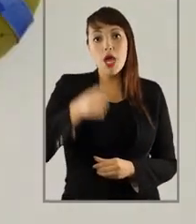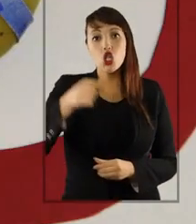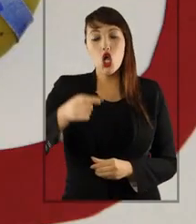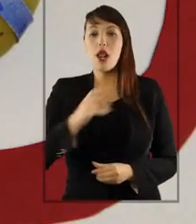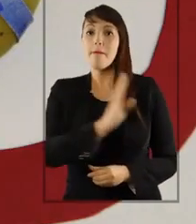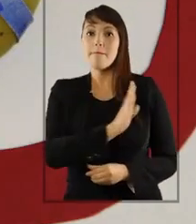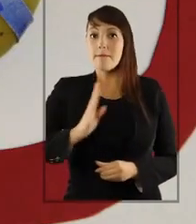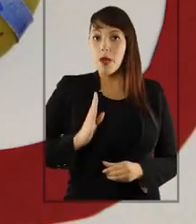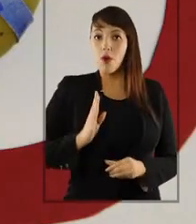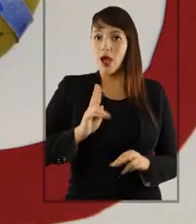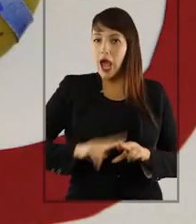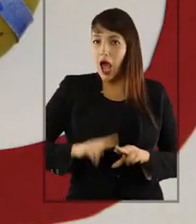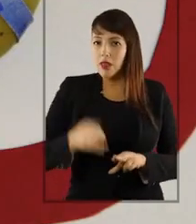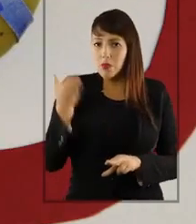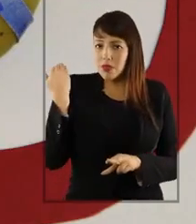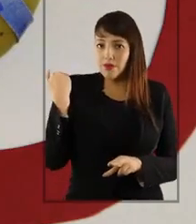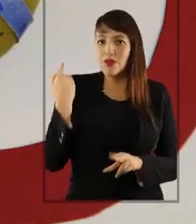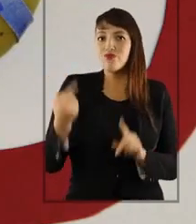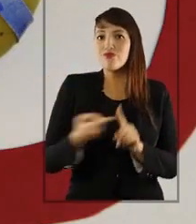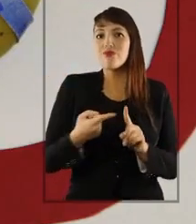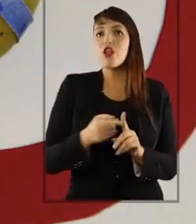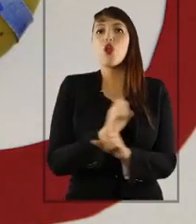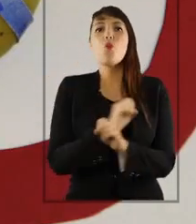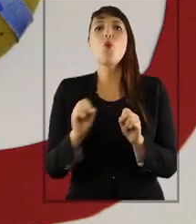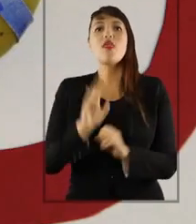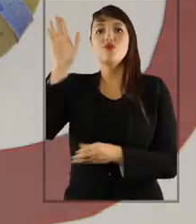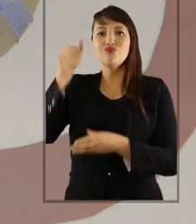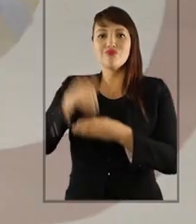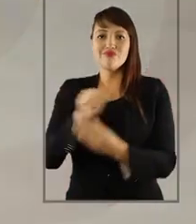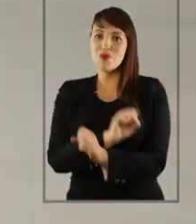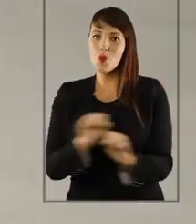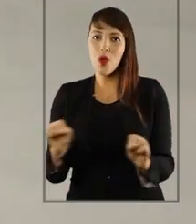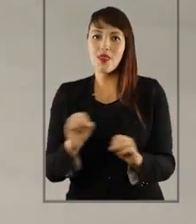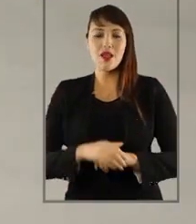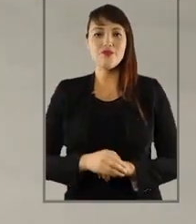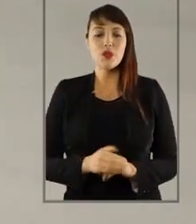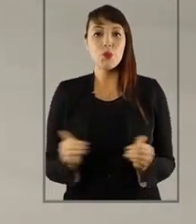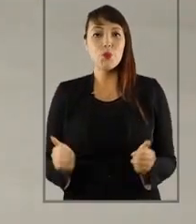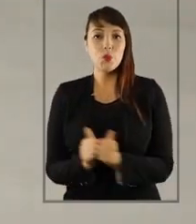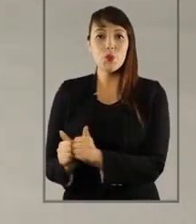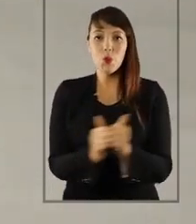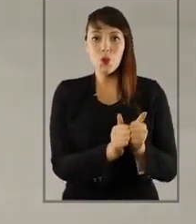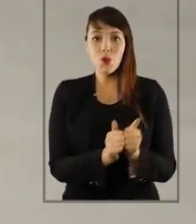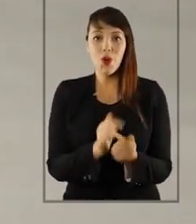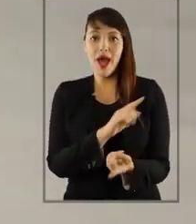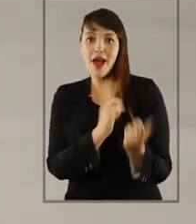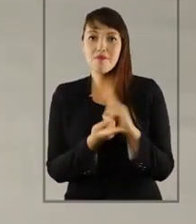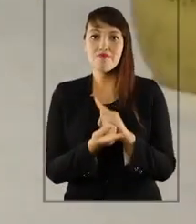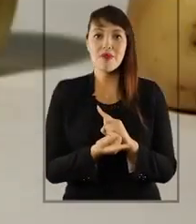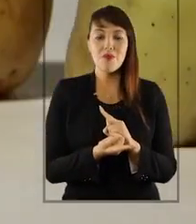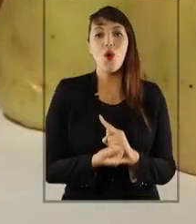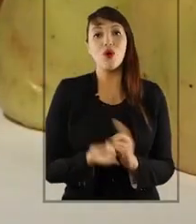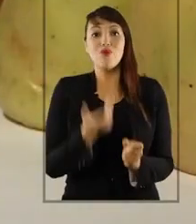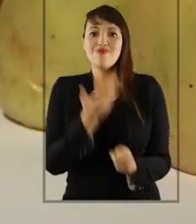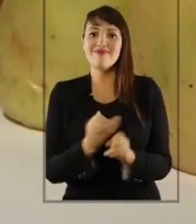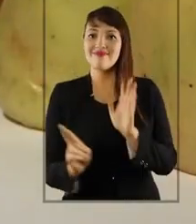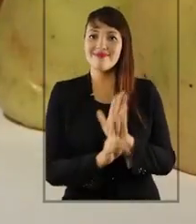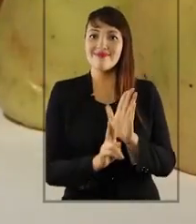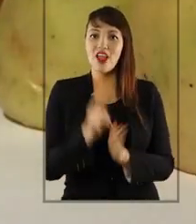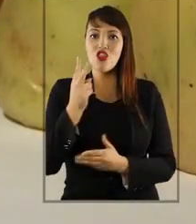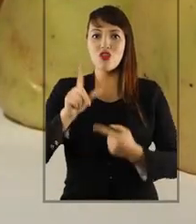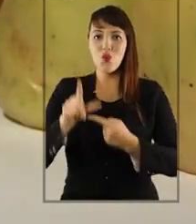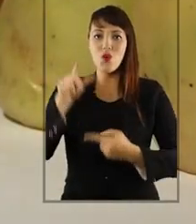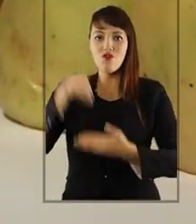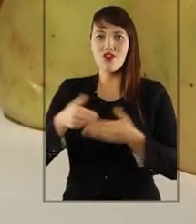podrán presentarse a un cargo electivo después de aprobado el texto constitucional. Para que juntos cambiemos las reglas del juego, este 2 de